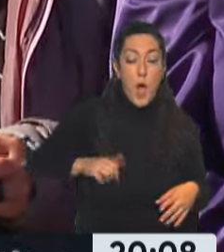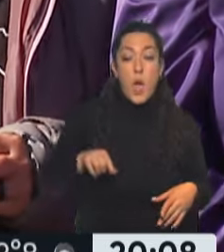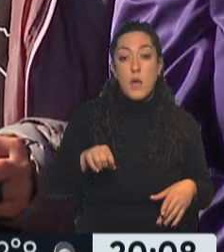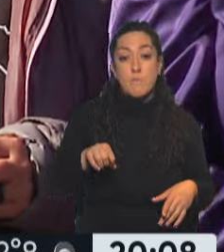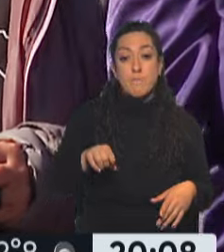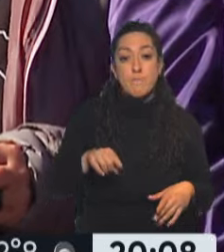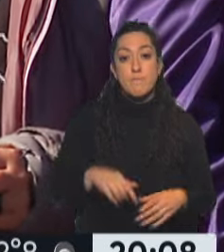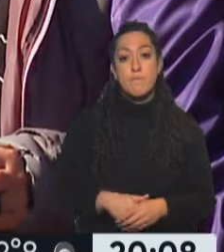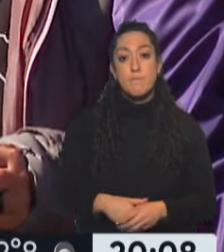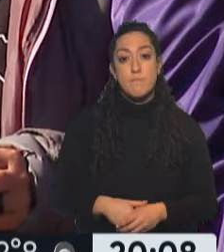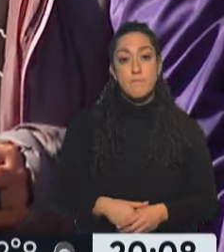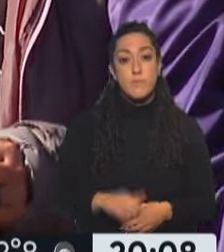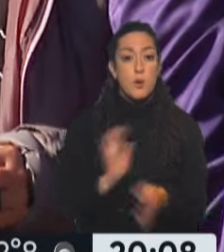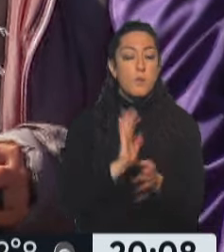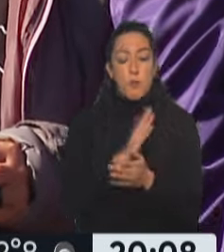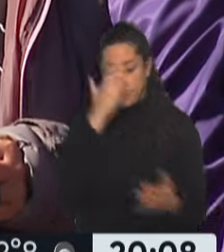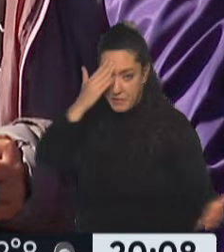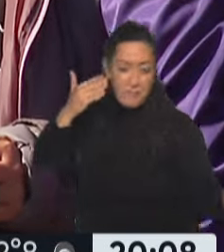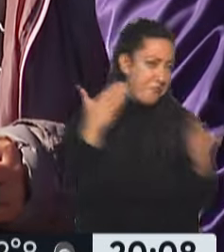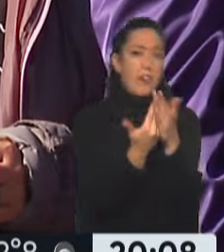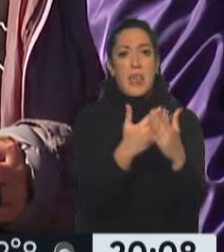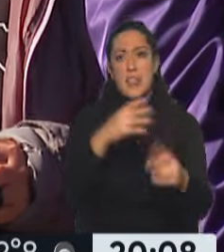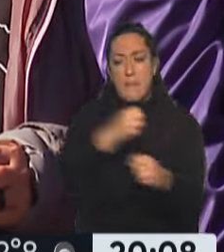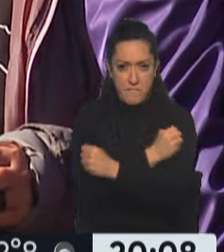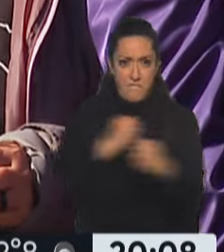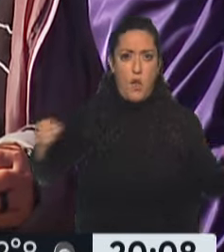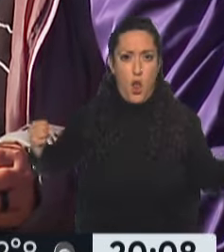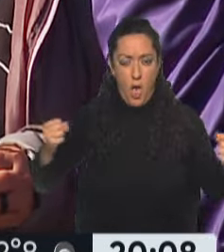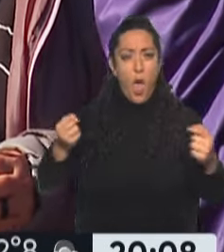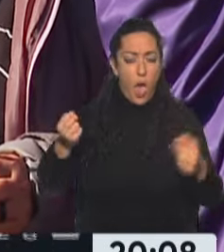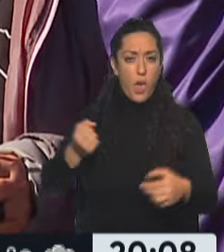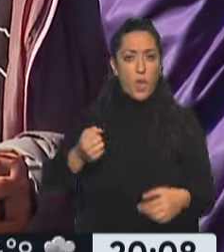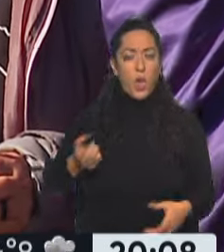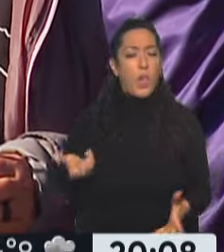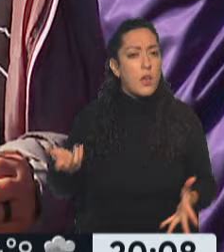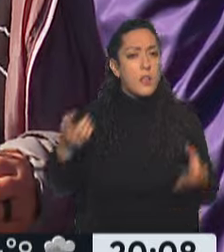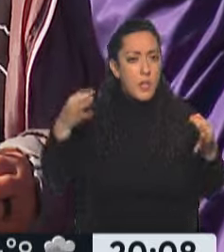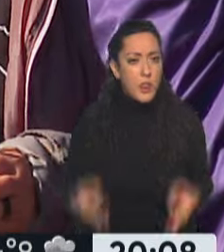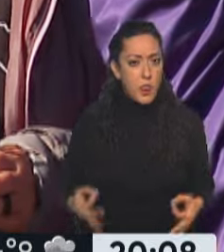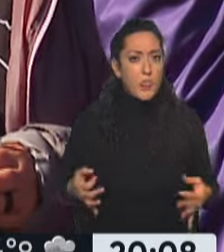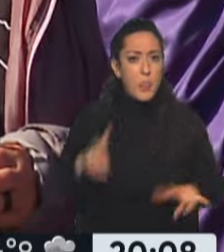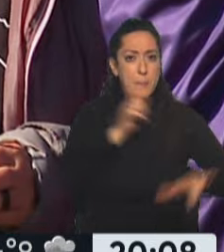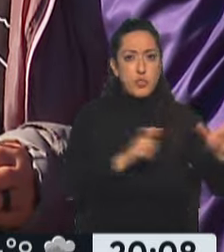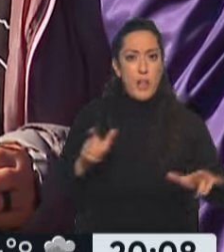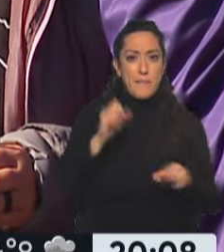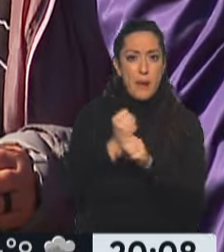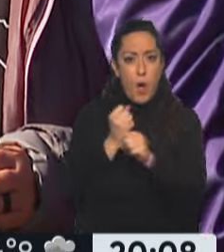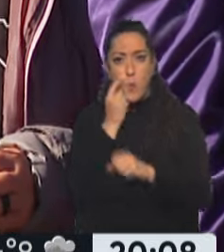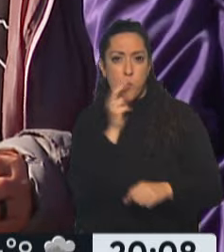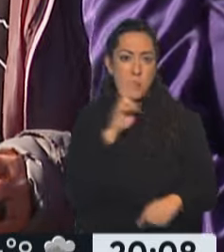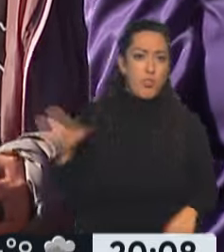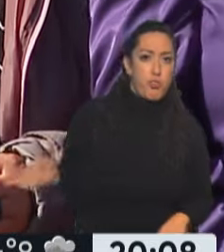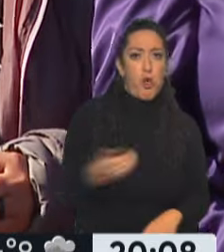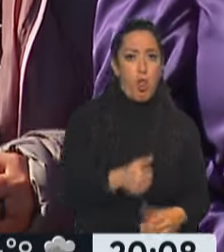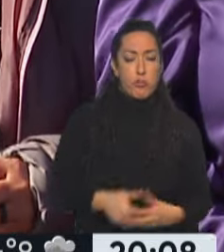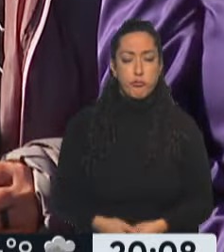enfrentándola con coraje y dignidad todos los trabajadores y